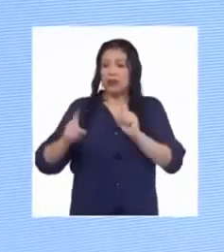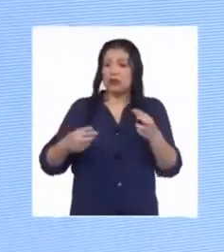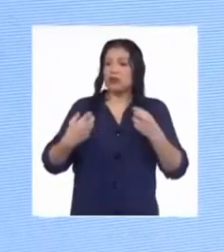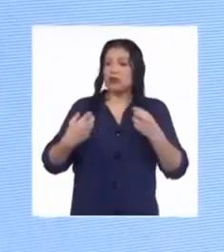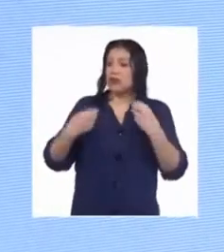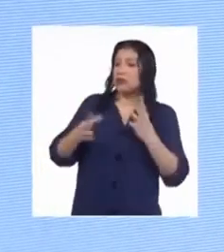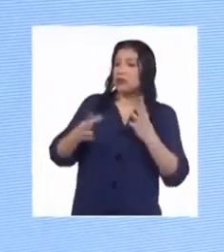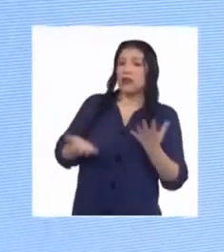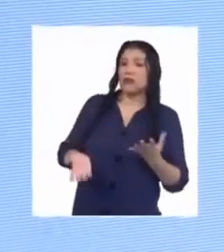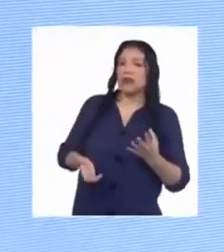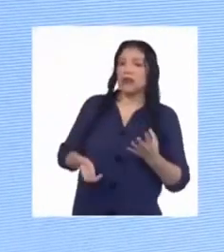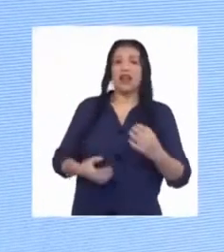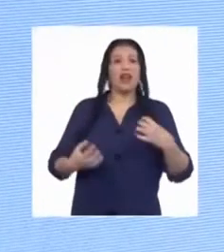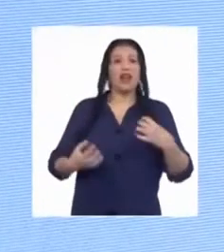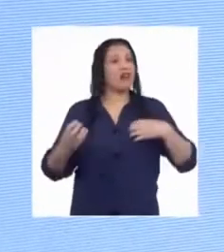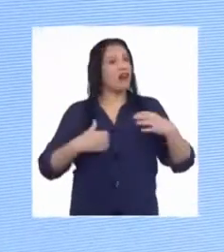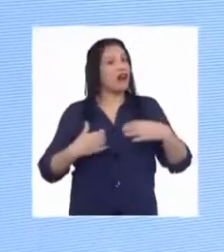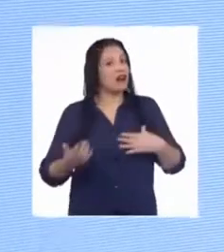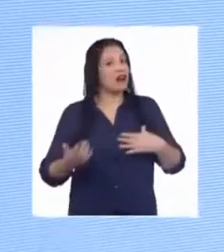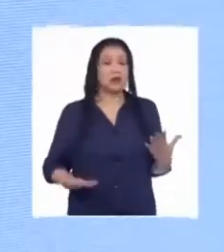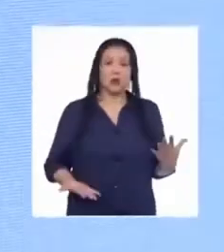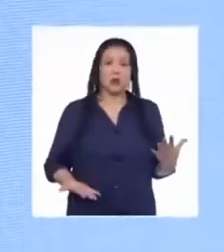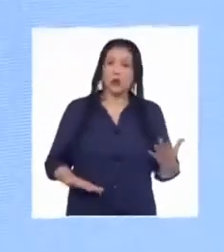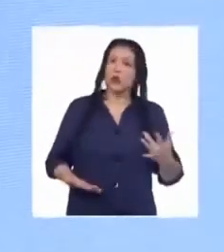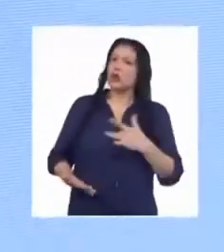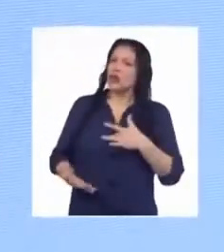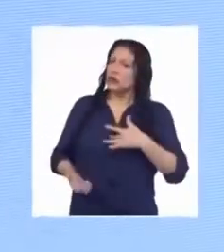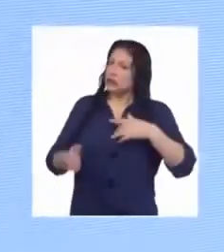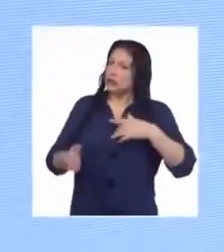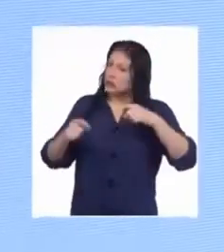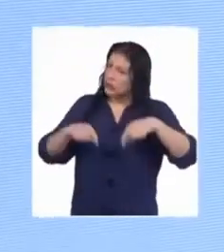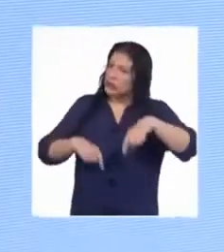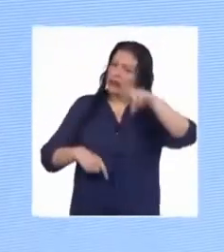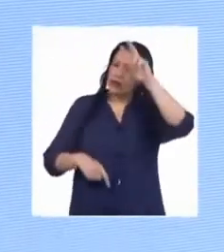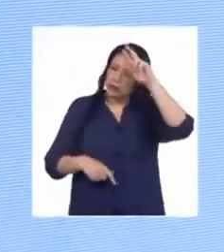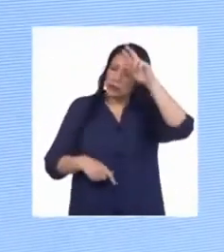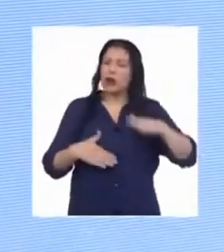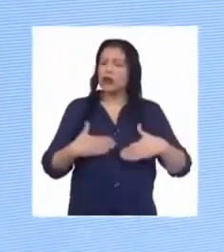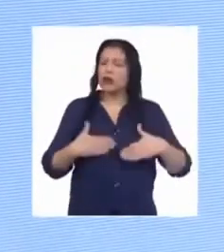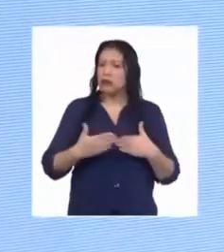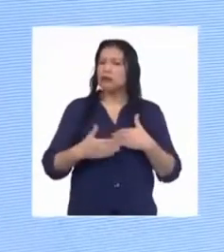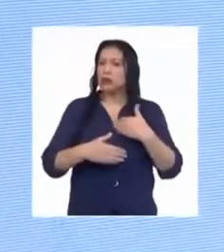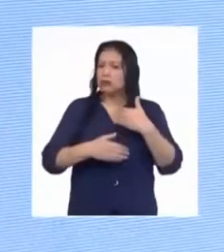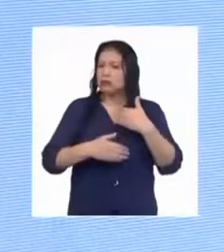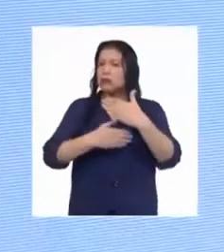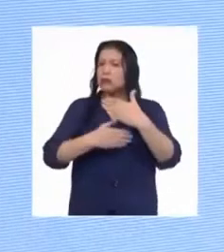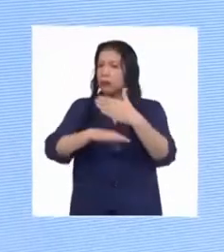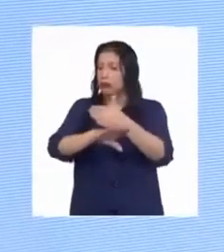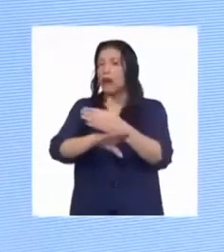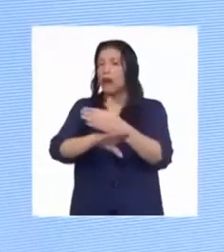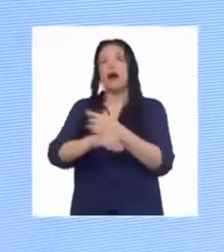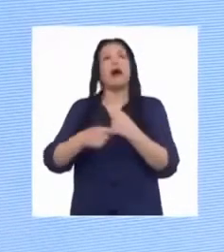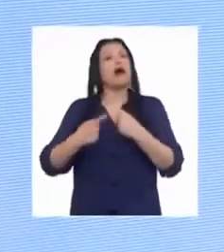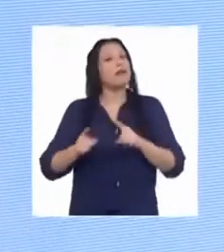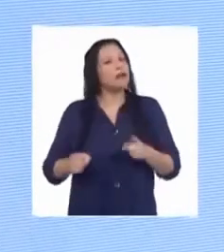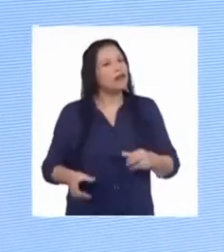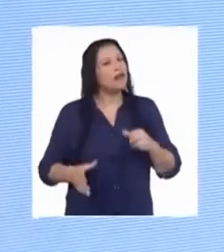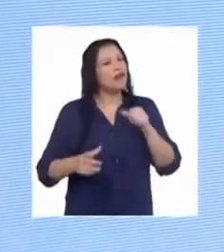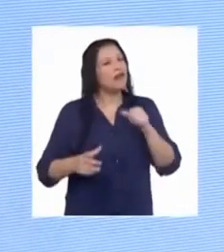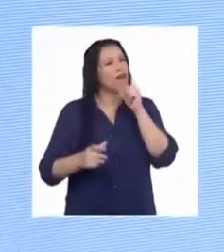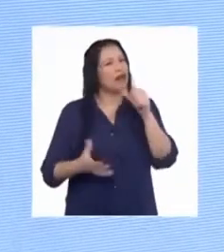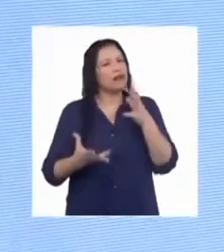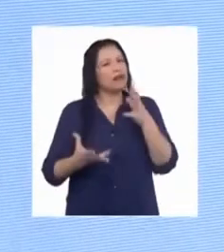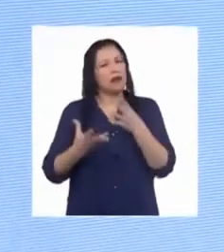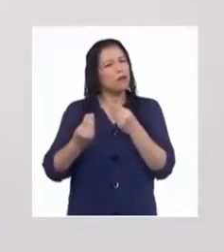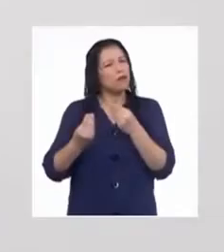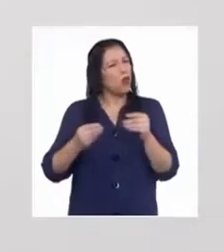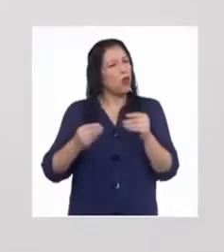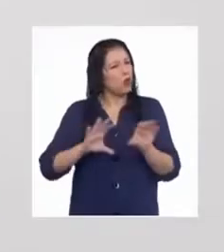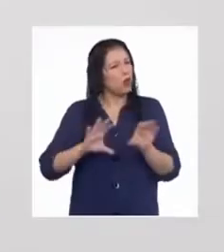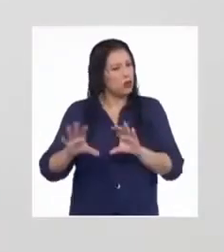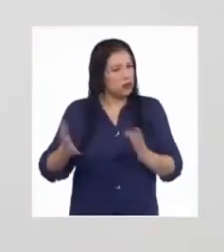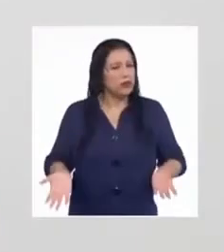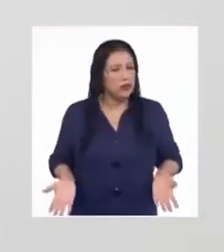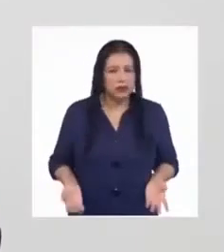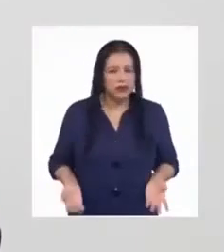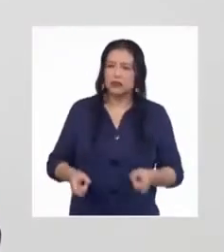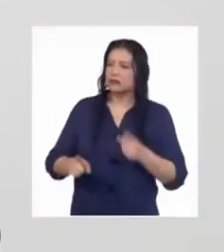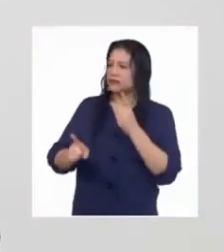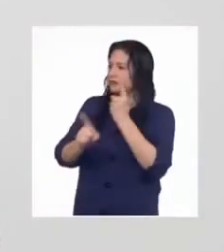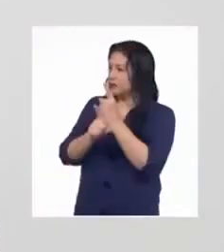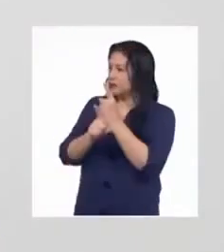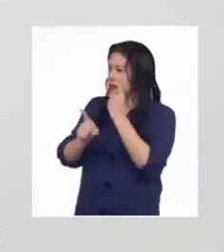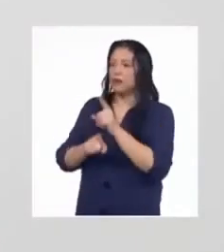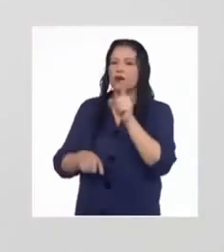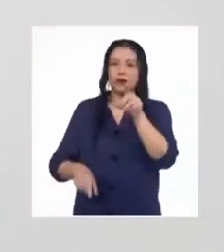alguno. Siento que en nuestro país ese tema ha ido mejorando, sin embargo, todavía nos quedan muchas cosas por hacer. Qué bueno